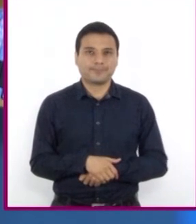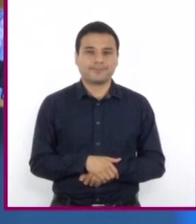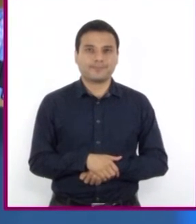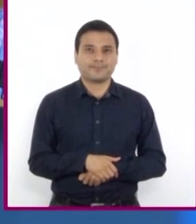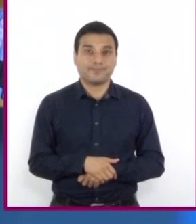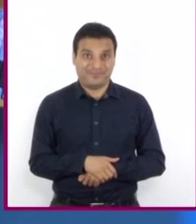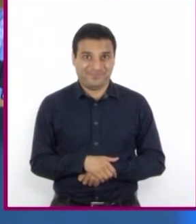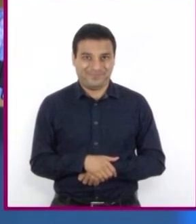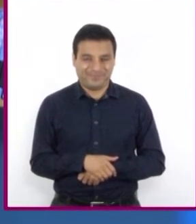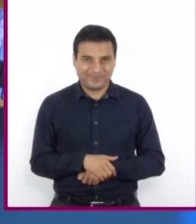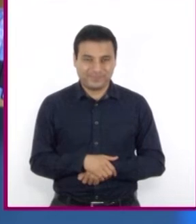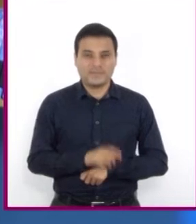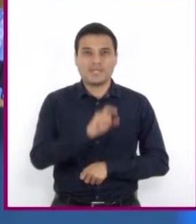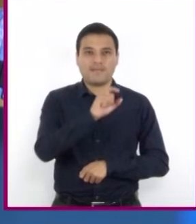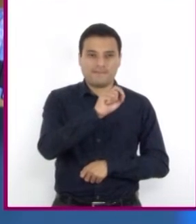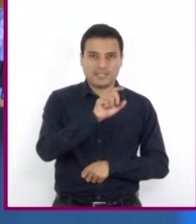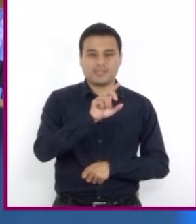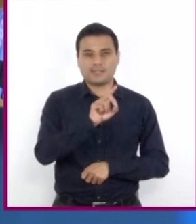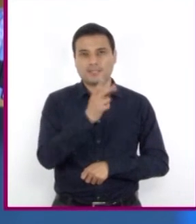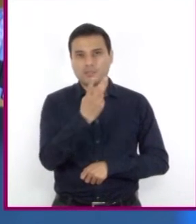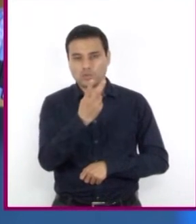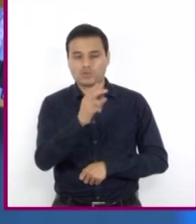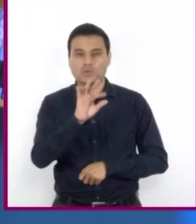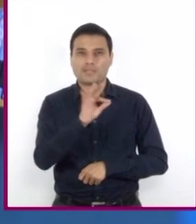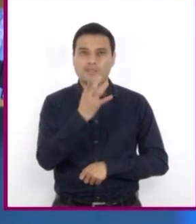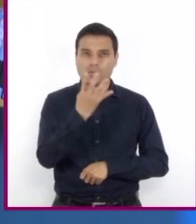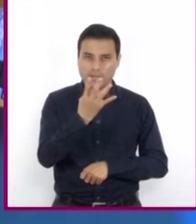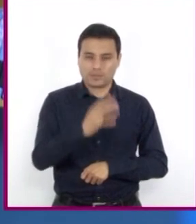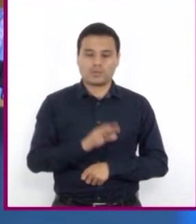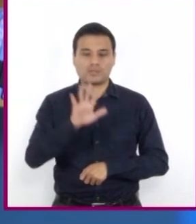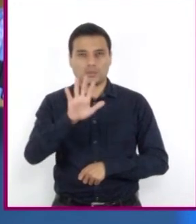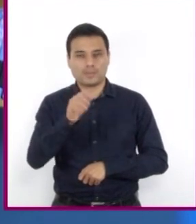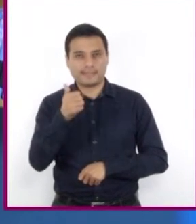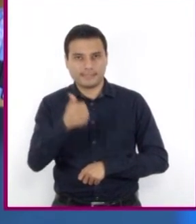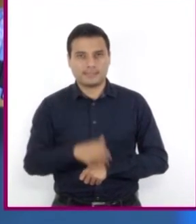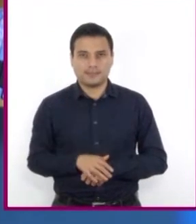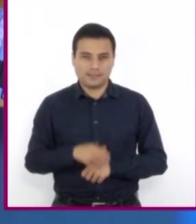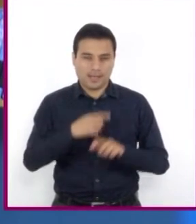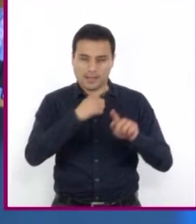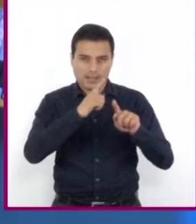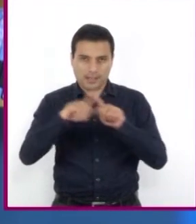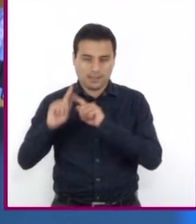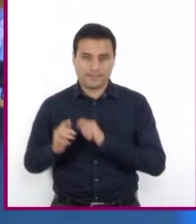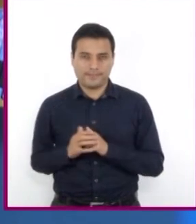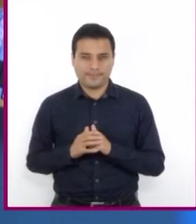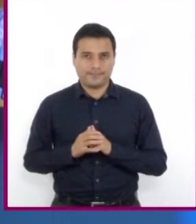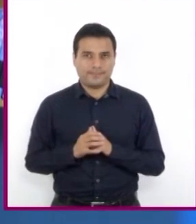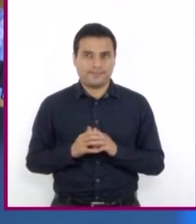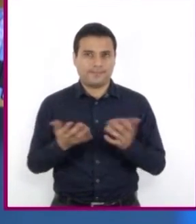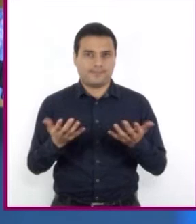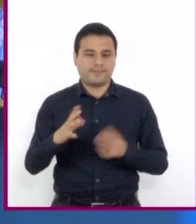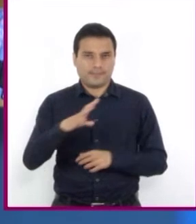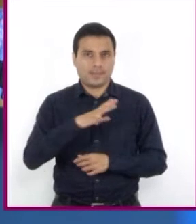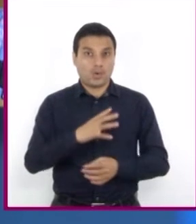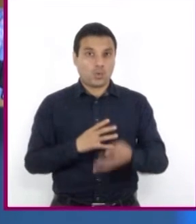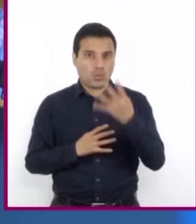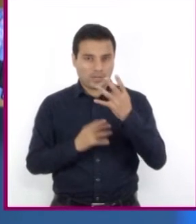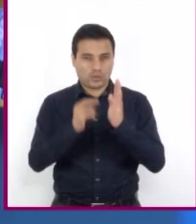En la sucesión de 20, 32, 44, 56, etc., tenemos 4